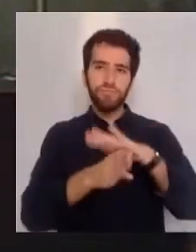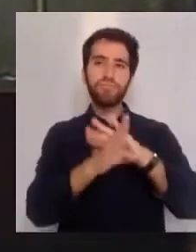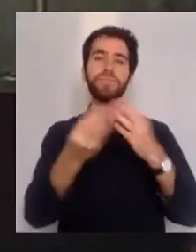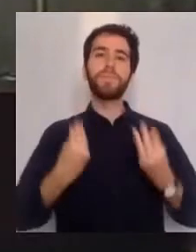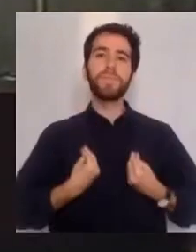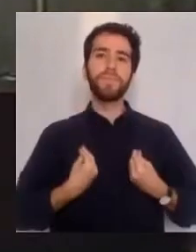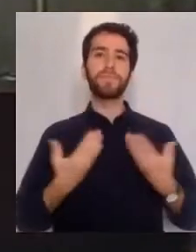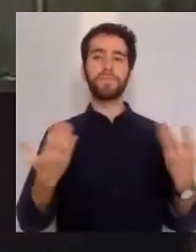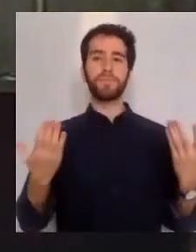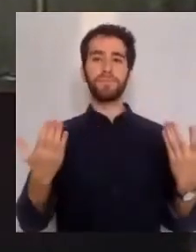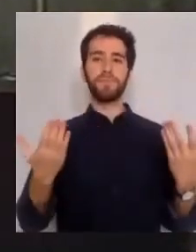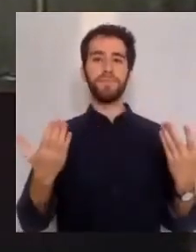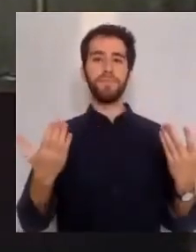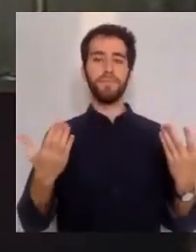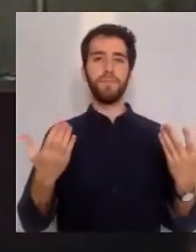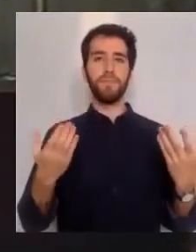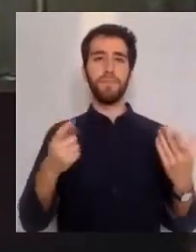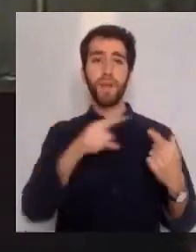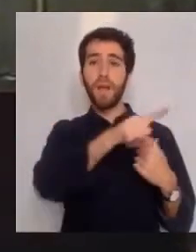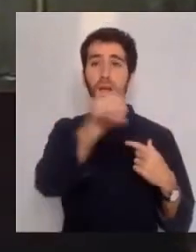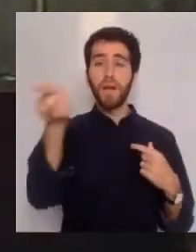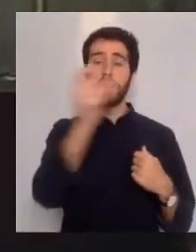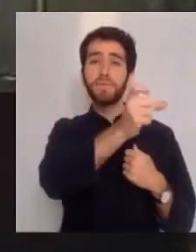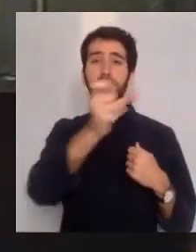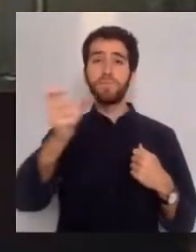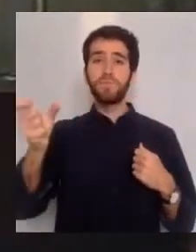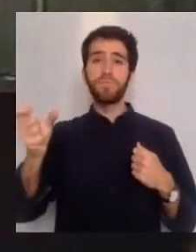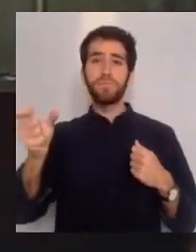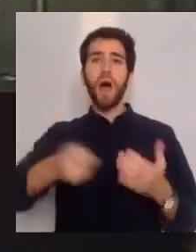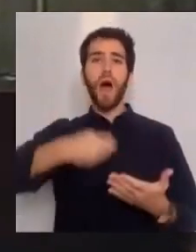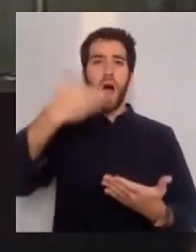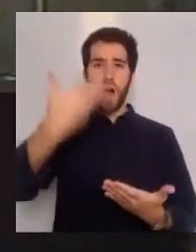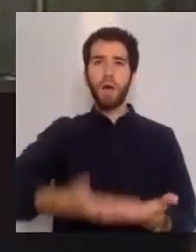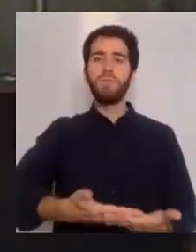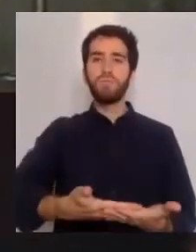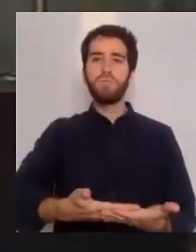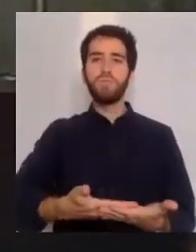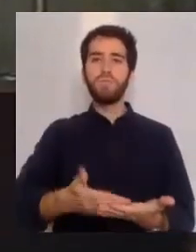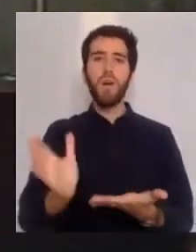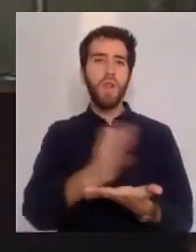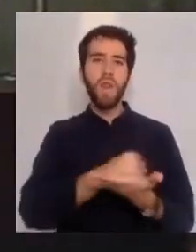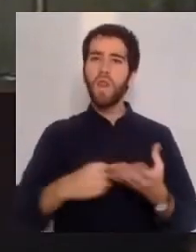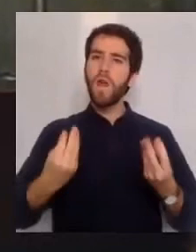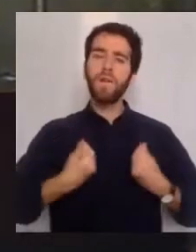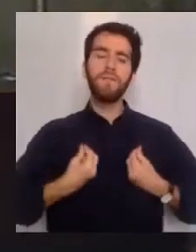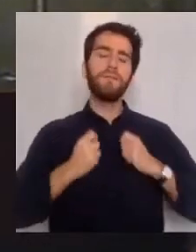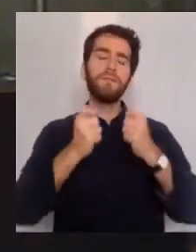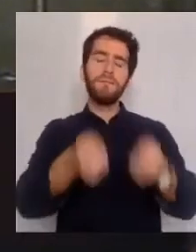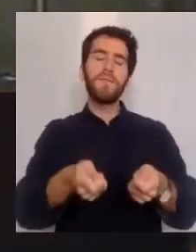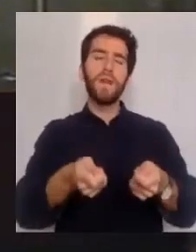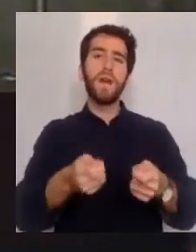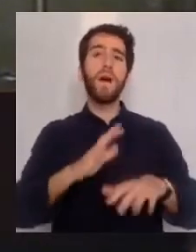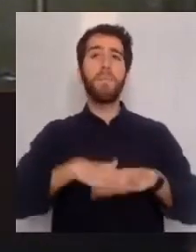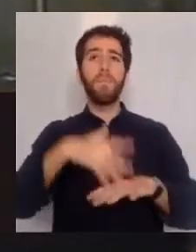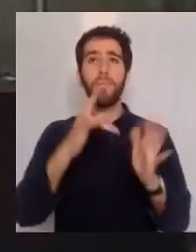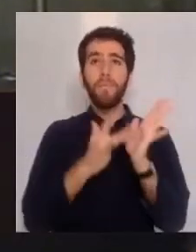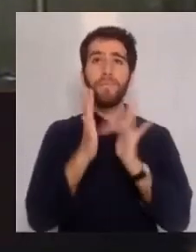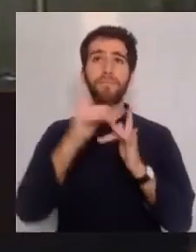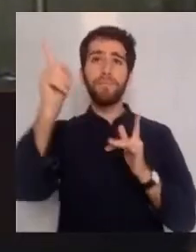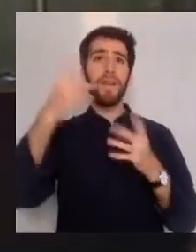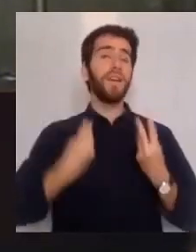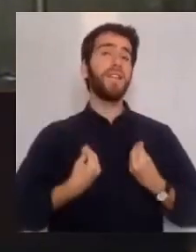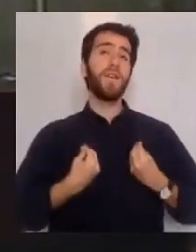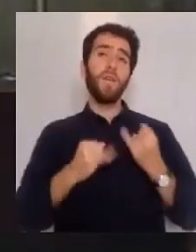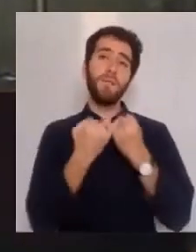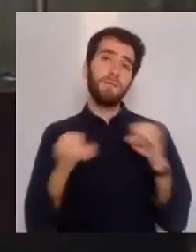han jugado todo por Él, y no sin dificultades ni problemas, y viven con paz y alegría.